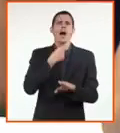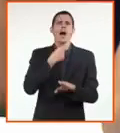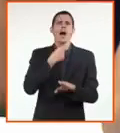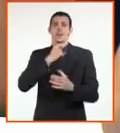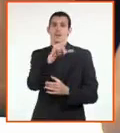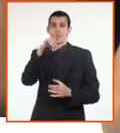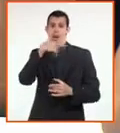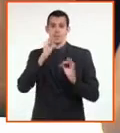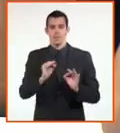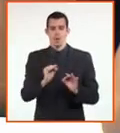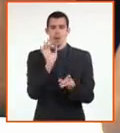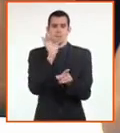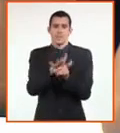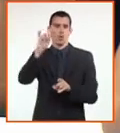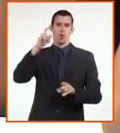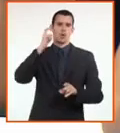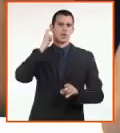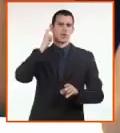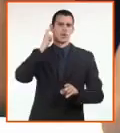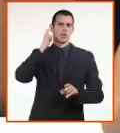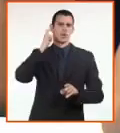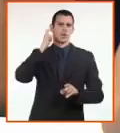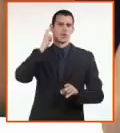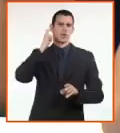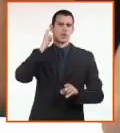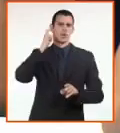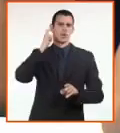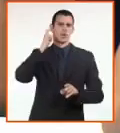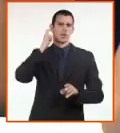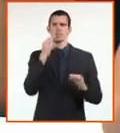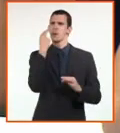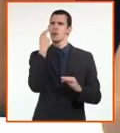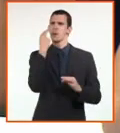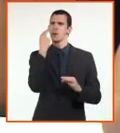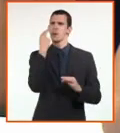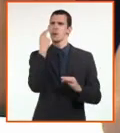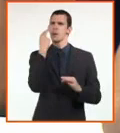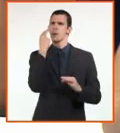necesariamente ese pensamiento lo que formó y forjó ese pensamiento.